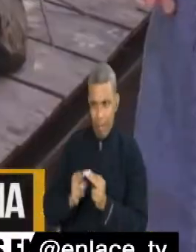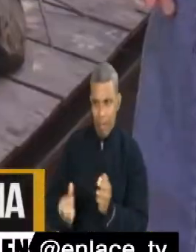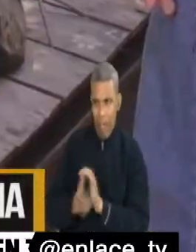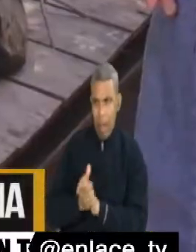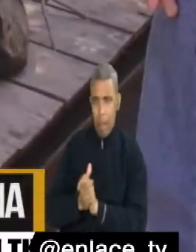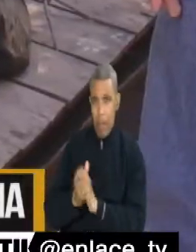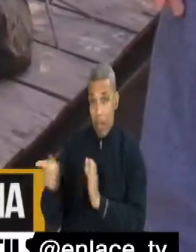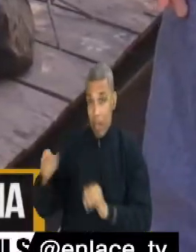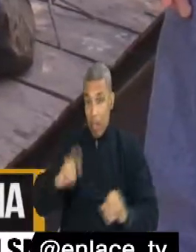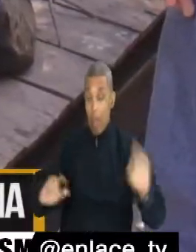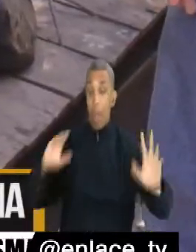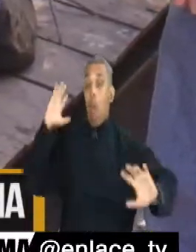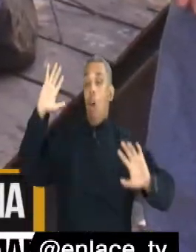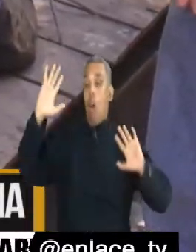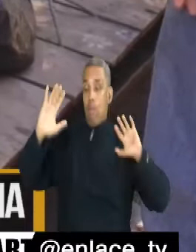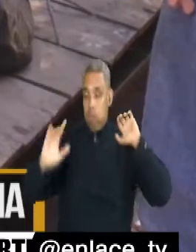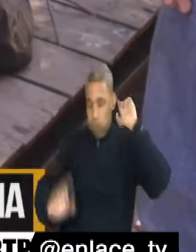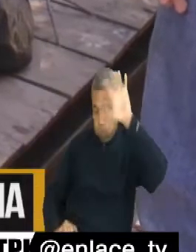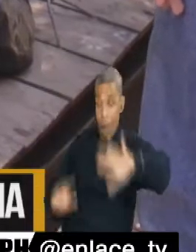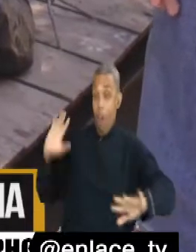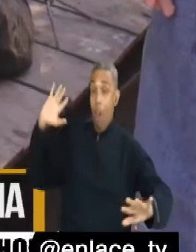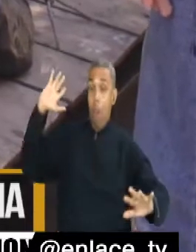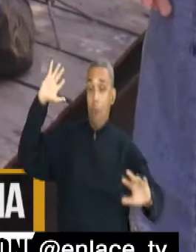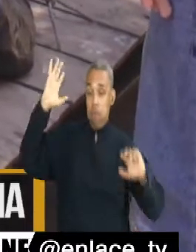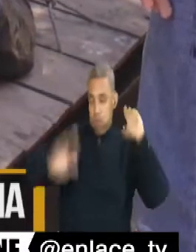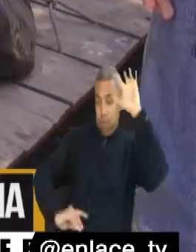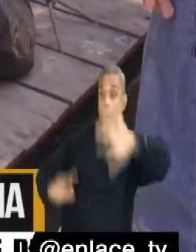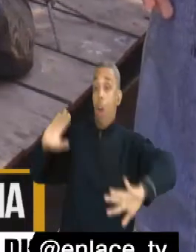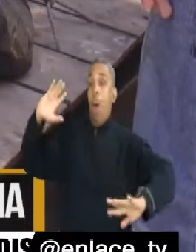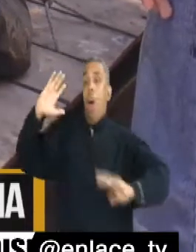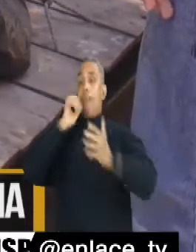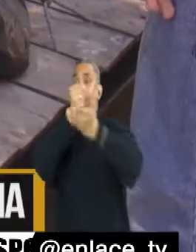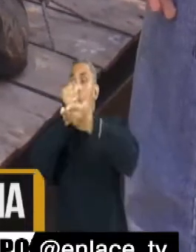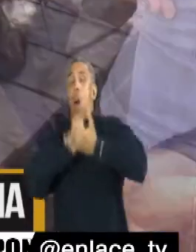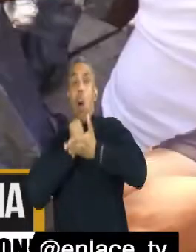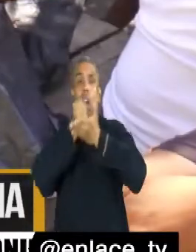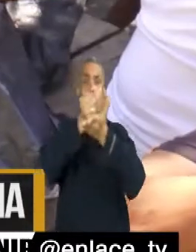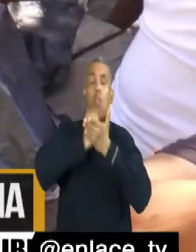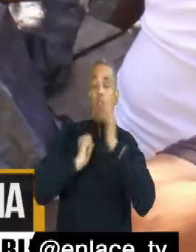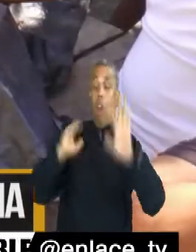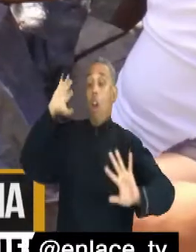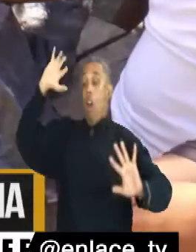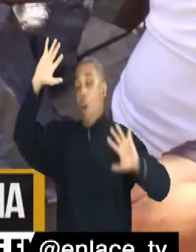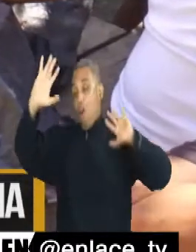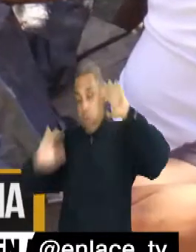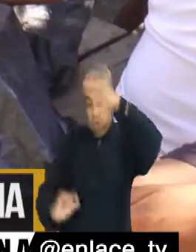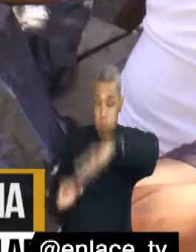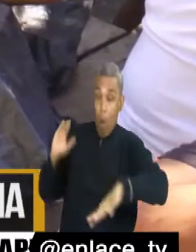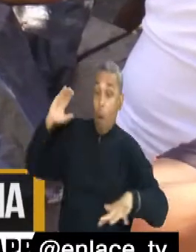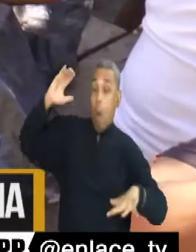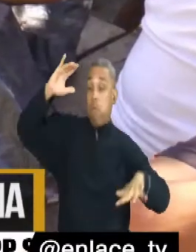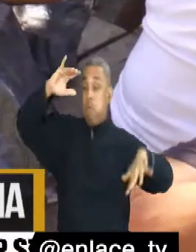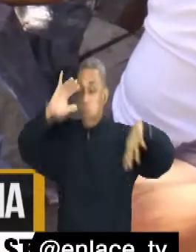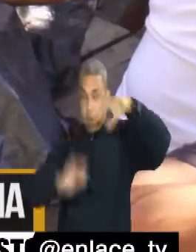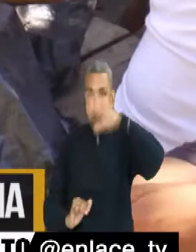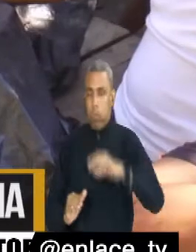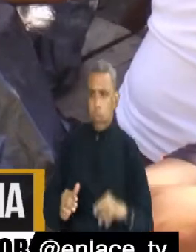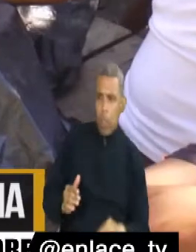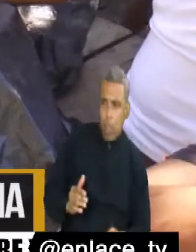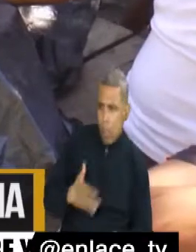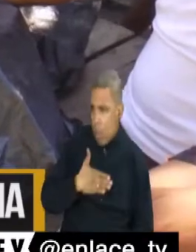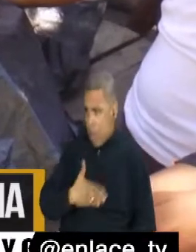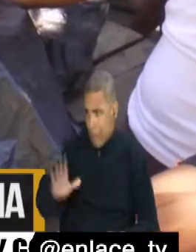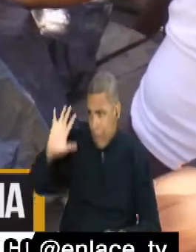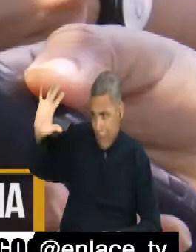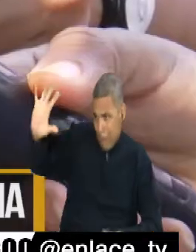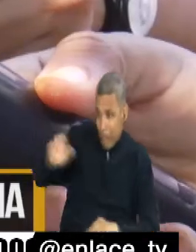años de edad, al ver que su compañera de paseo pedía ayuda, la auxilió, logrando llevarla hacia la orilla, pero él no pudo salvarse, siendo arrasado por